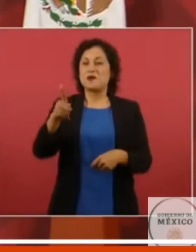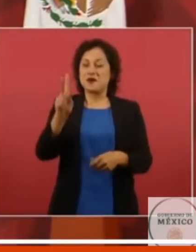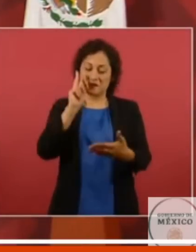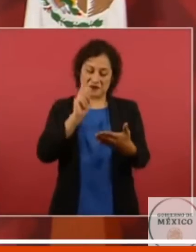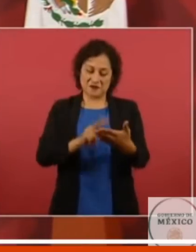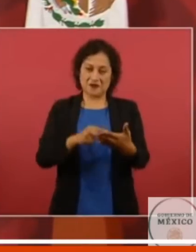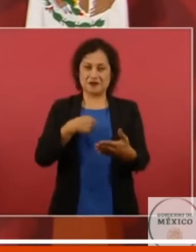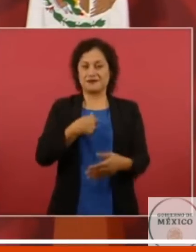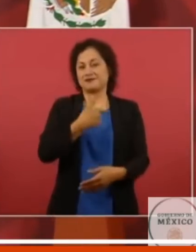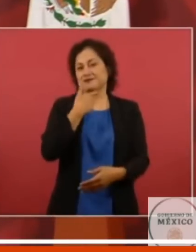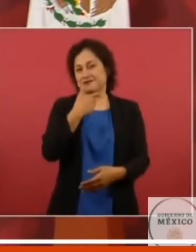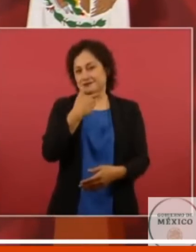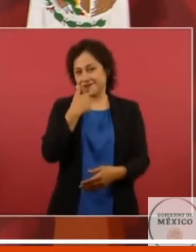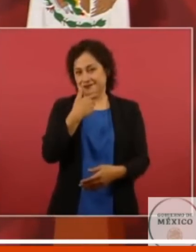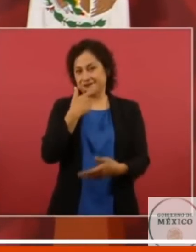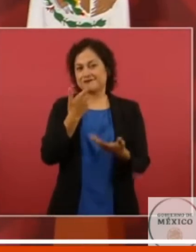porque hasta eso